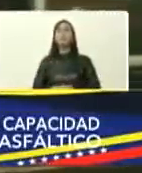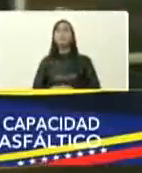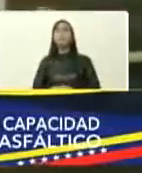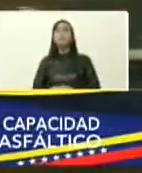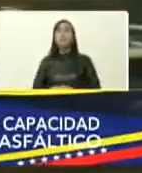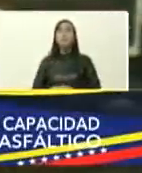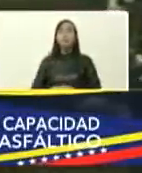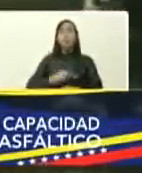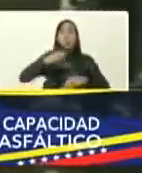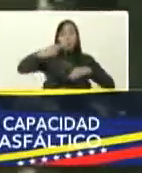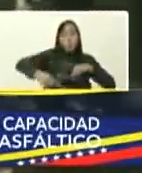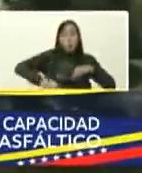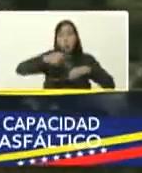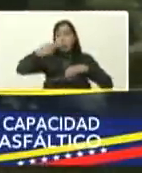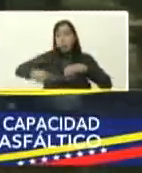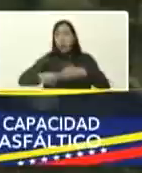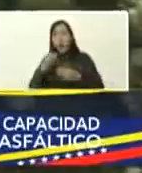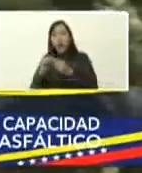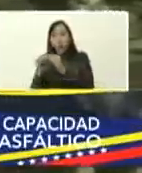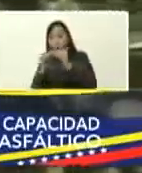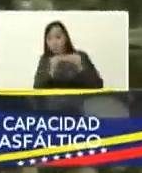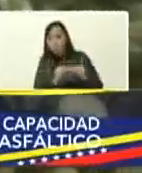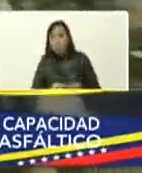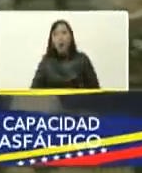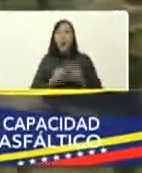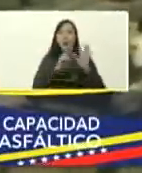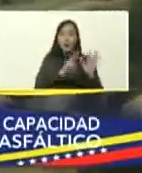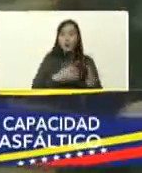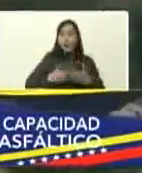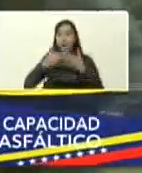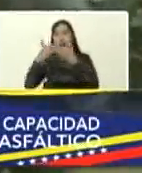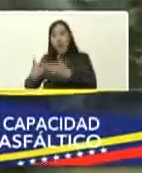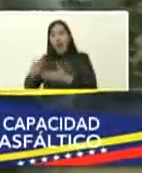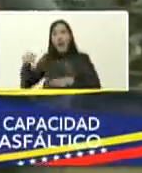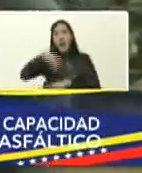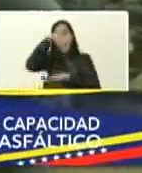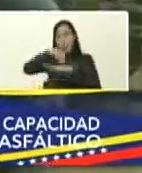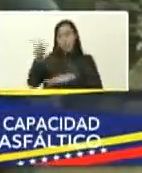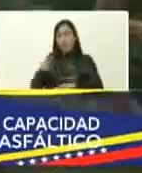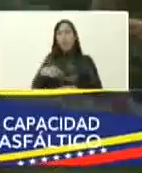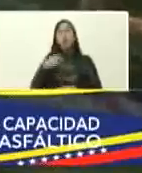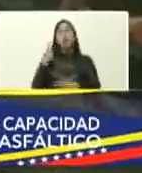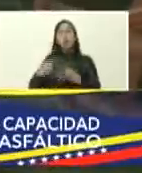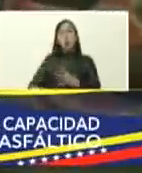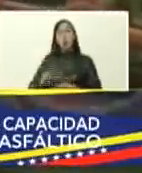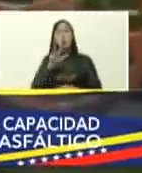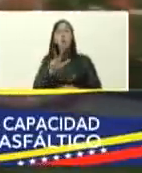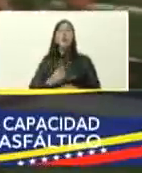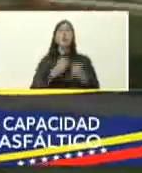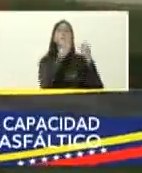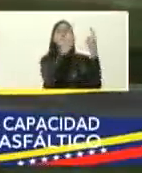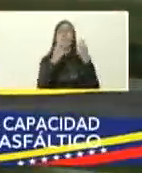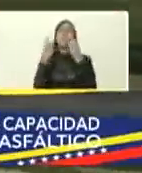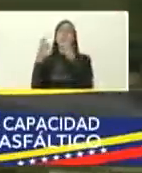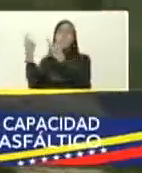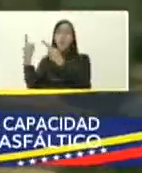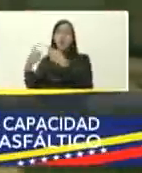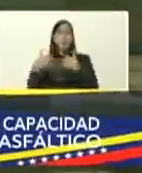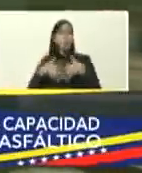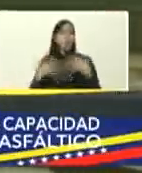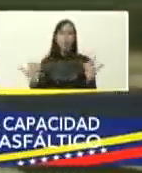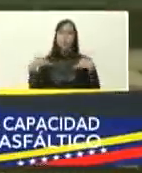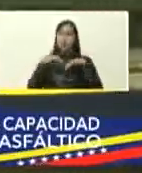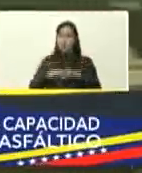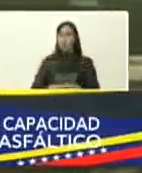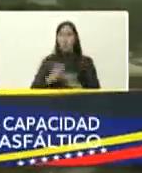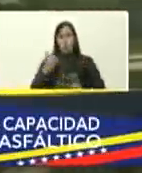de manto de sus productos, 7 van para el mercado nacional y 3 van para el mercado de exportación. Es decir, es una empresa que